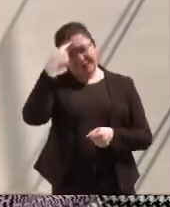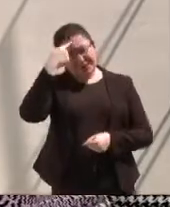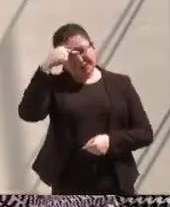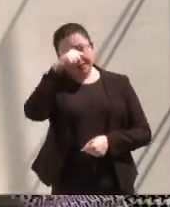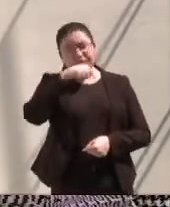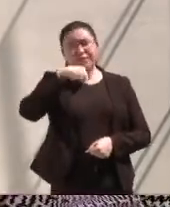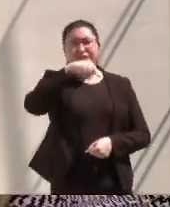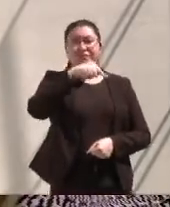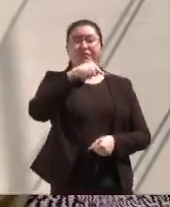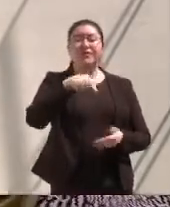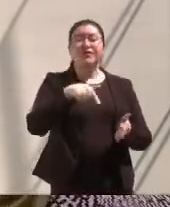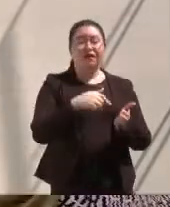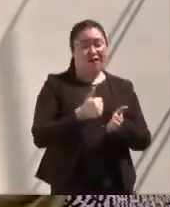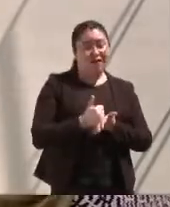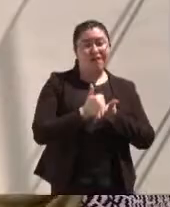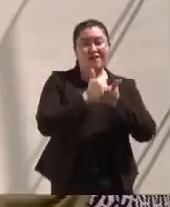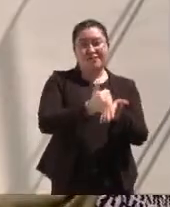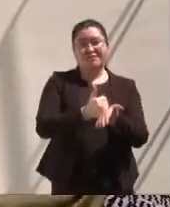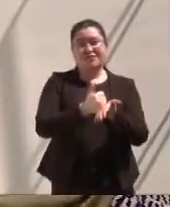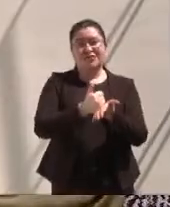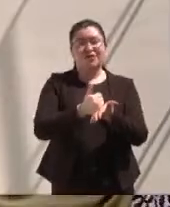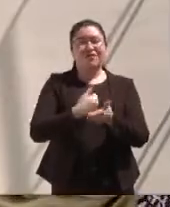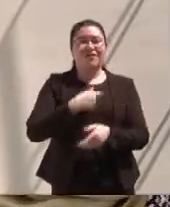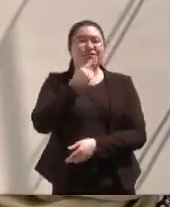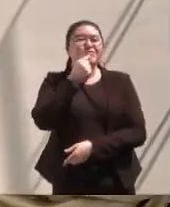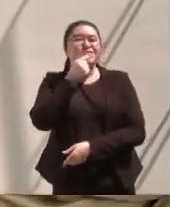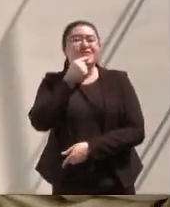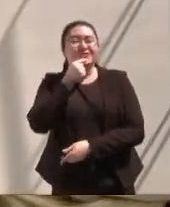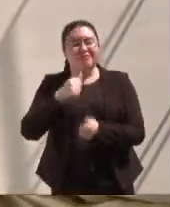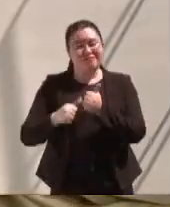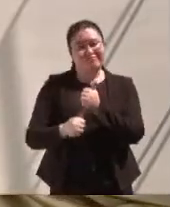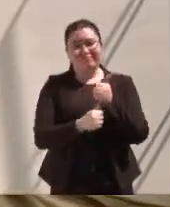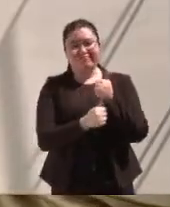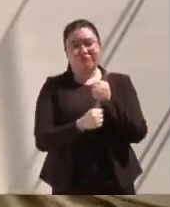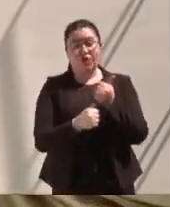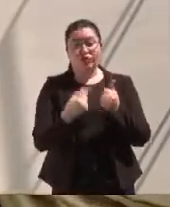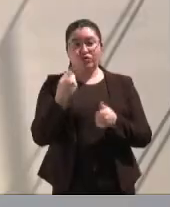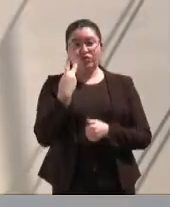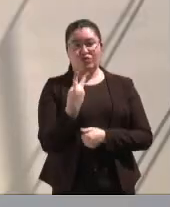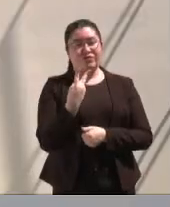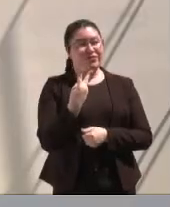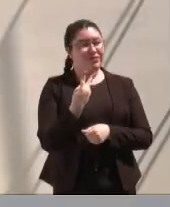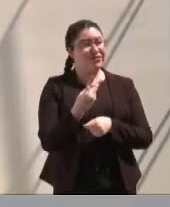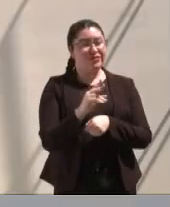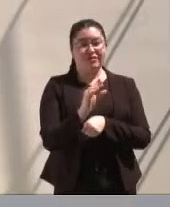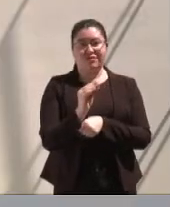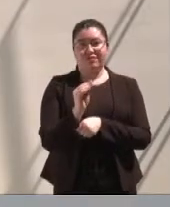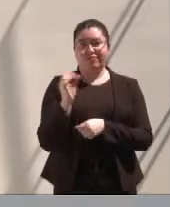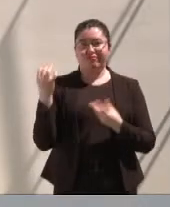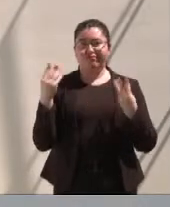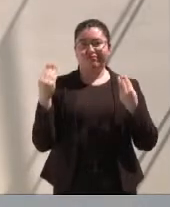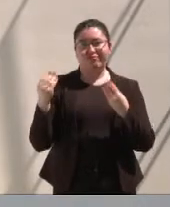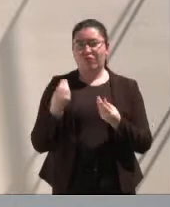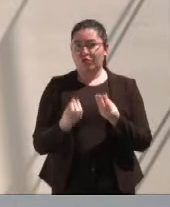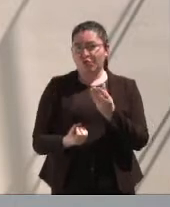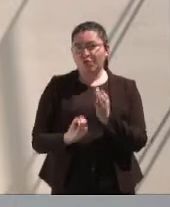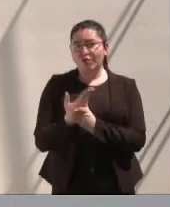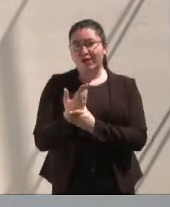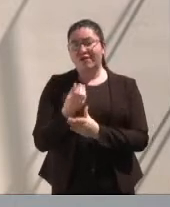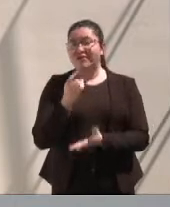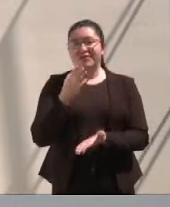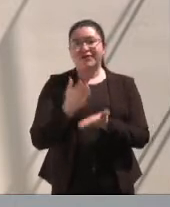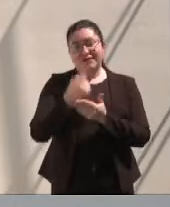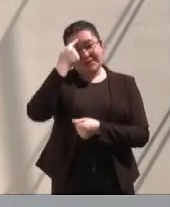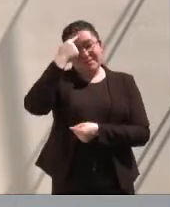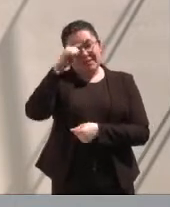de la unidad de género de la Policía Auxiliar, con 2 patrullas nuevas dedicadas específicamente para